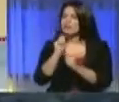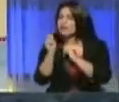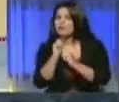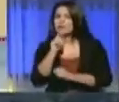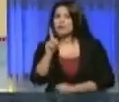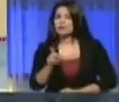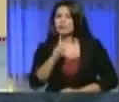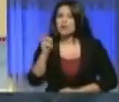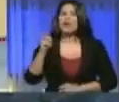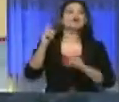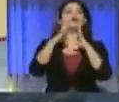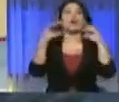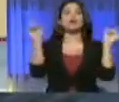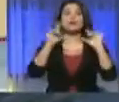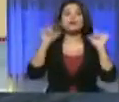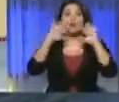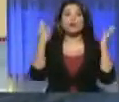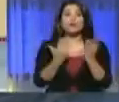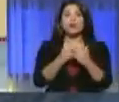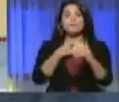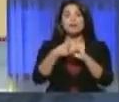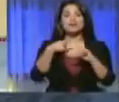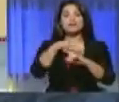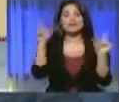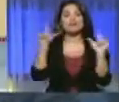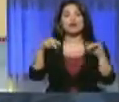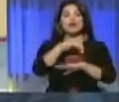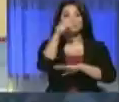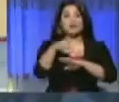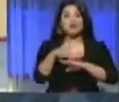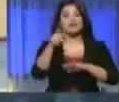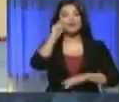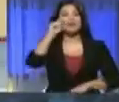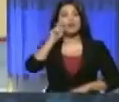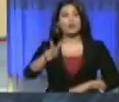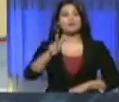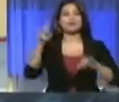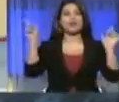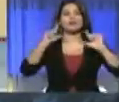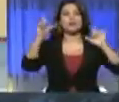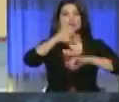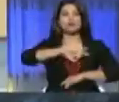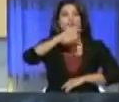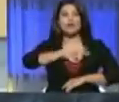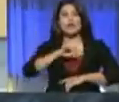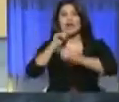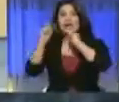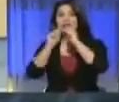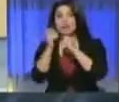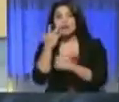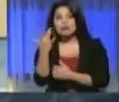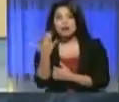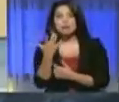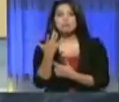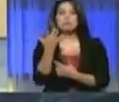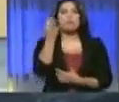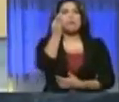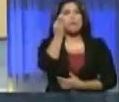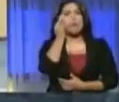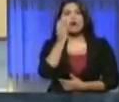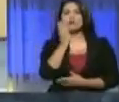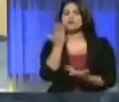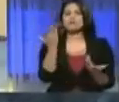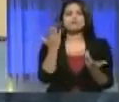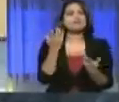televisoras mundiales, en las televisoras nacionales, por TVS, la televisora social. Ahí los vimos, una muchacha